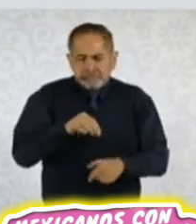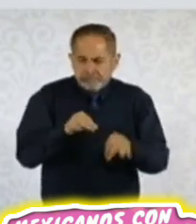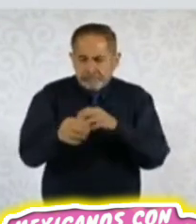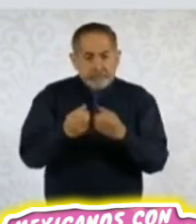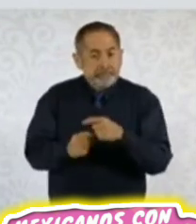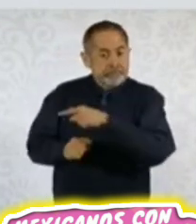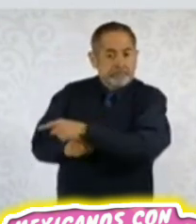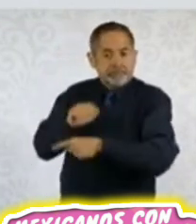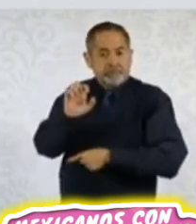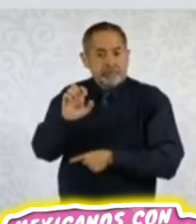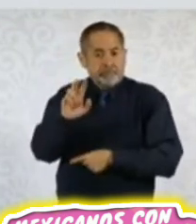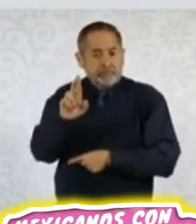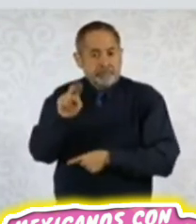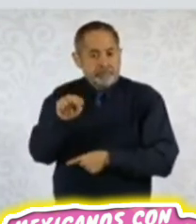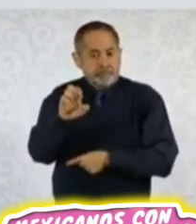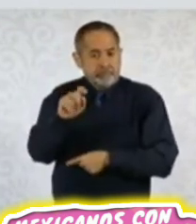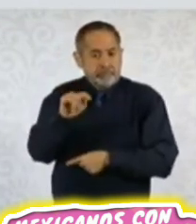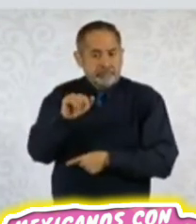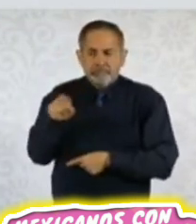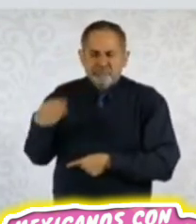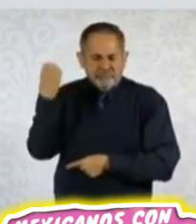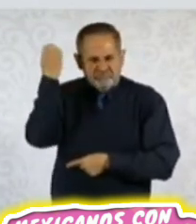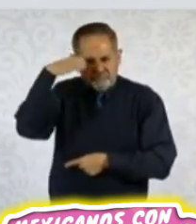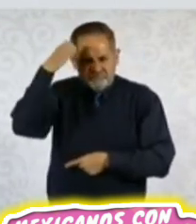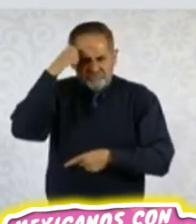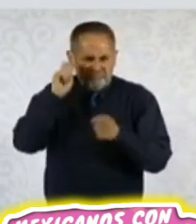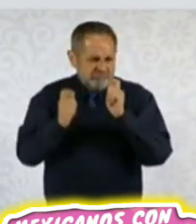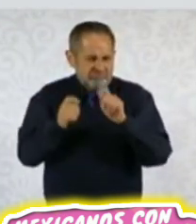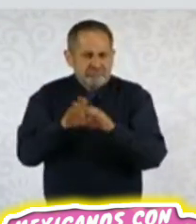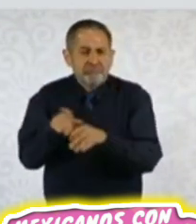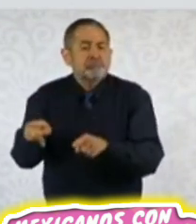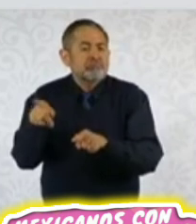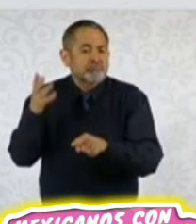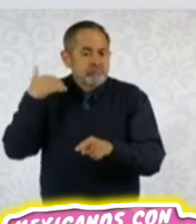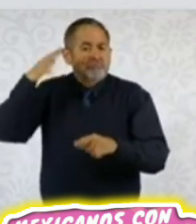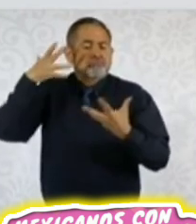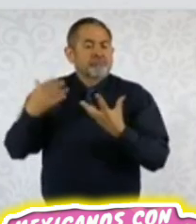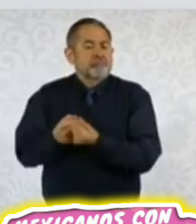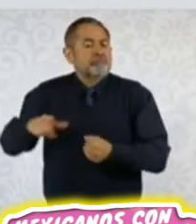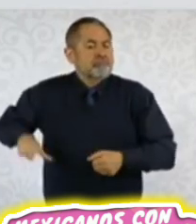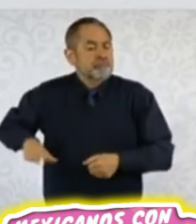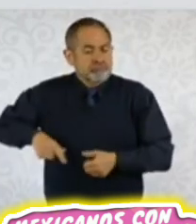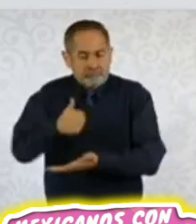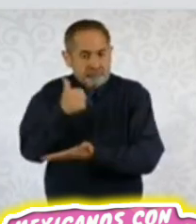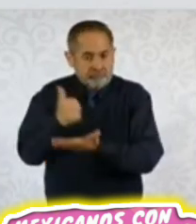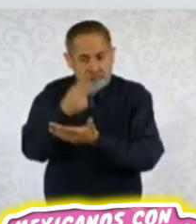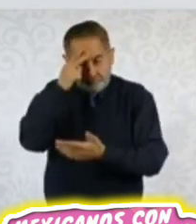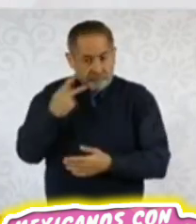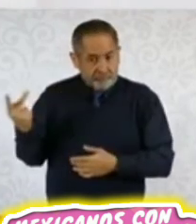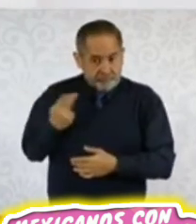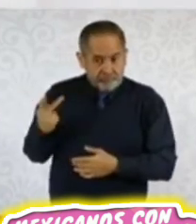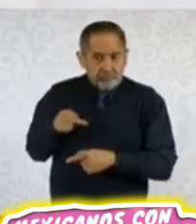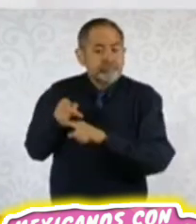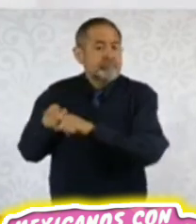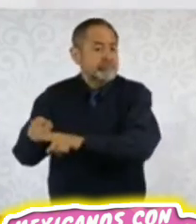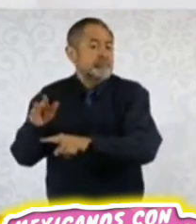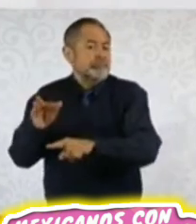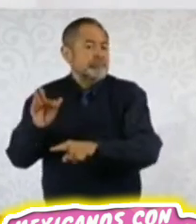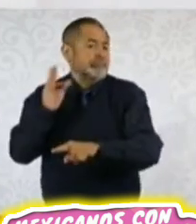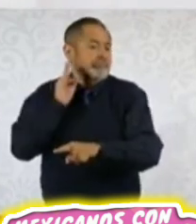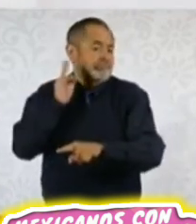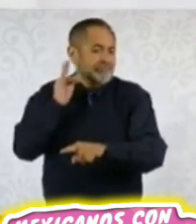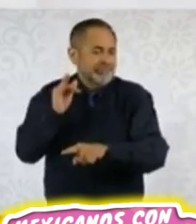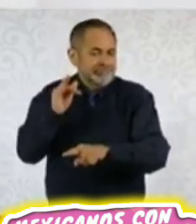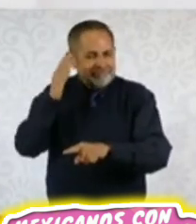Ernestina tiene mucha experiencia en esto. Cuando estuvimos en el gobierno de la ciudad y ella fue fiscal general de